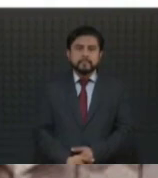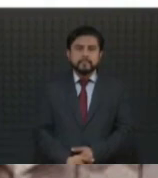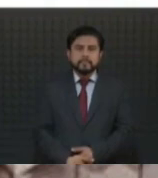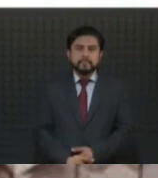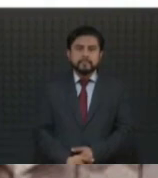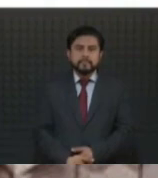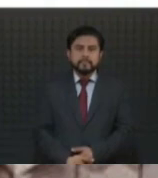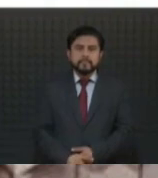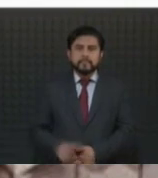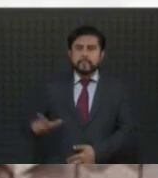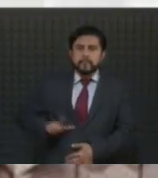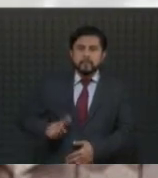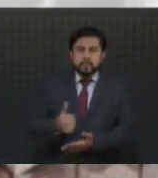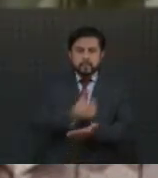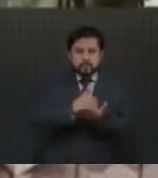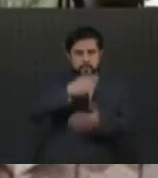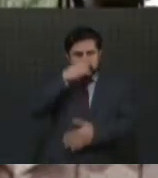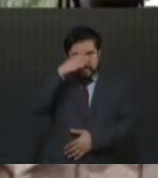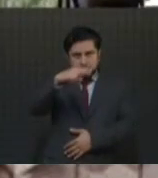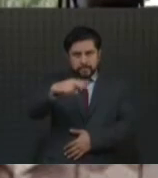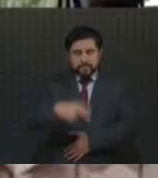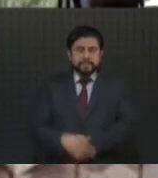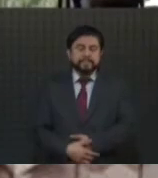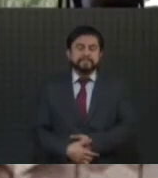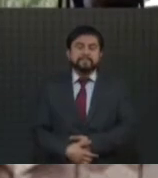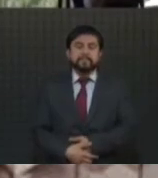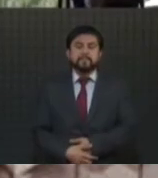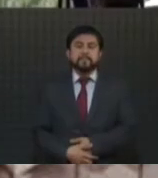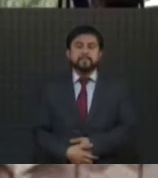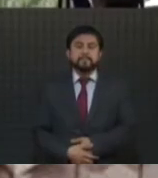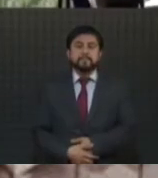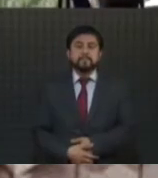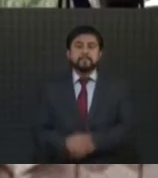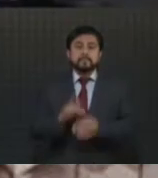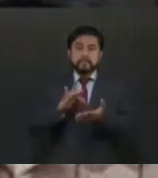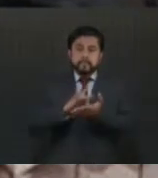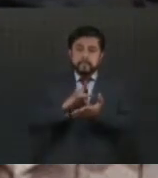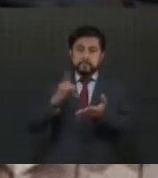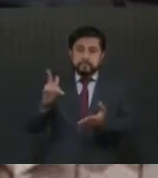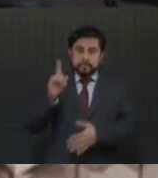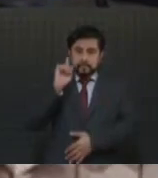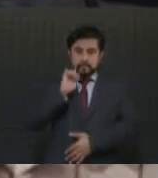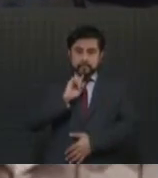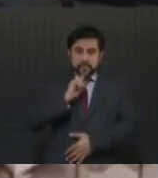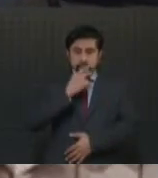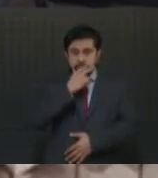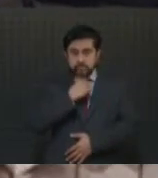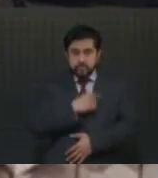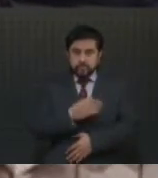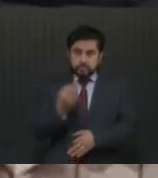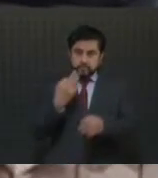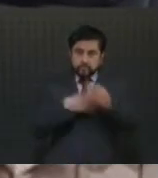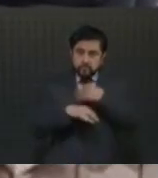Gobierno de la Ciudad de México. Muchas gracias a todas y todos por su atención.